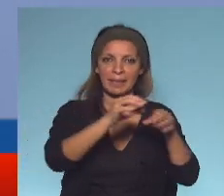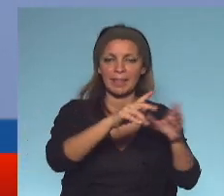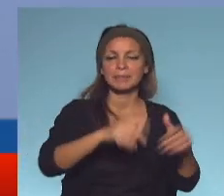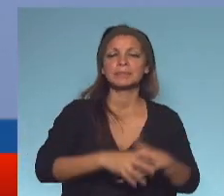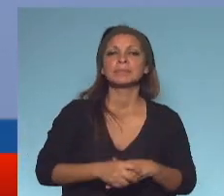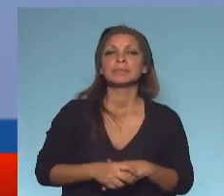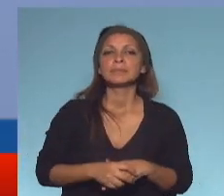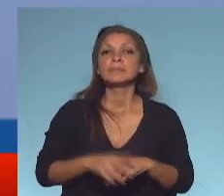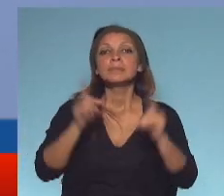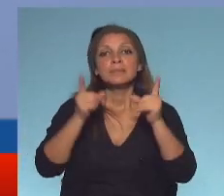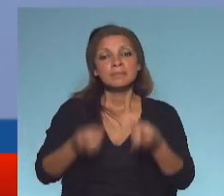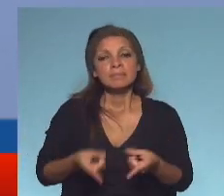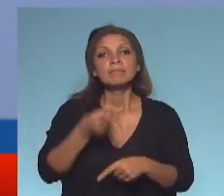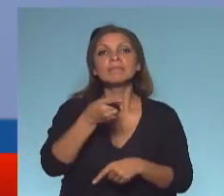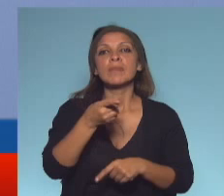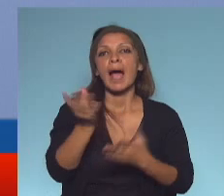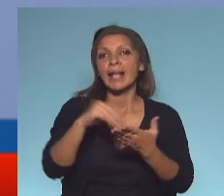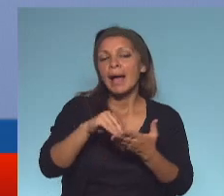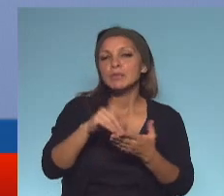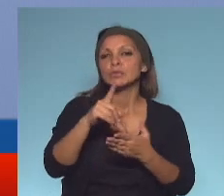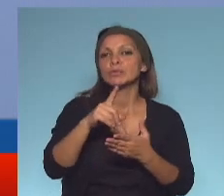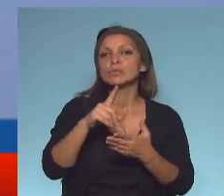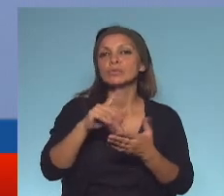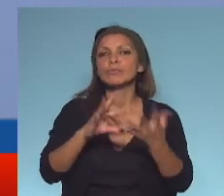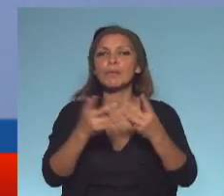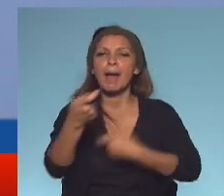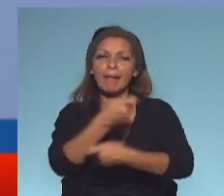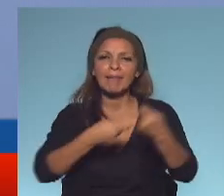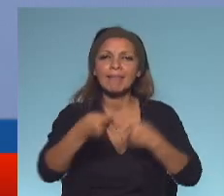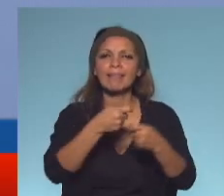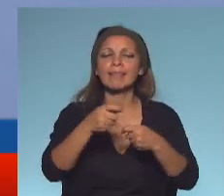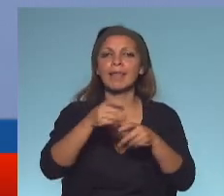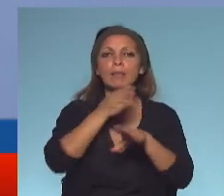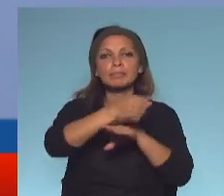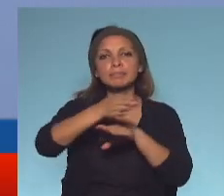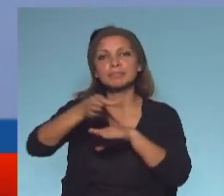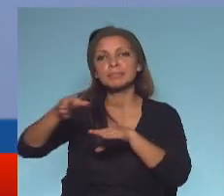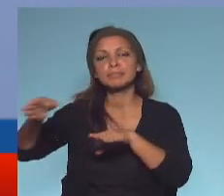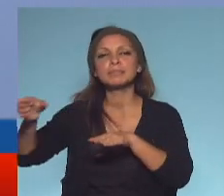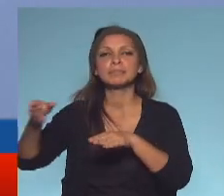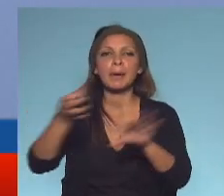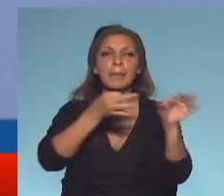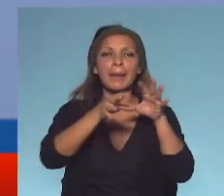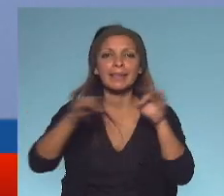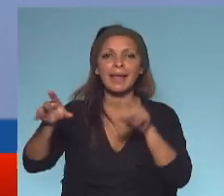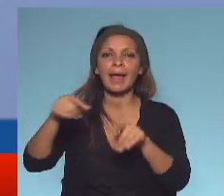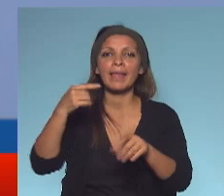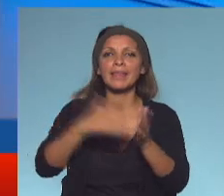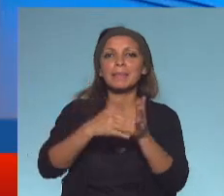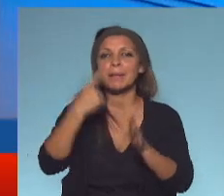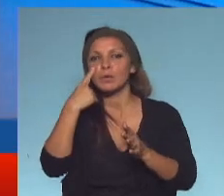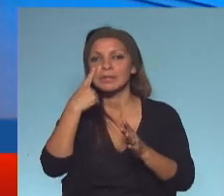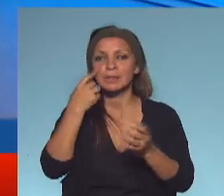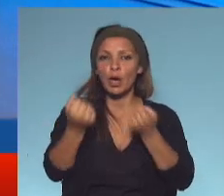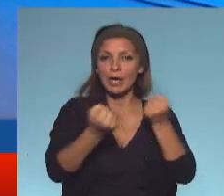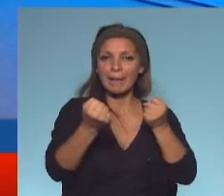esto también le hemos agregado un sistema de comercialización itinerante de carne vacuna en municipios, camiones con